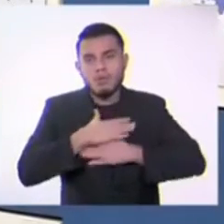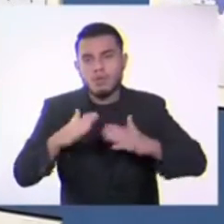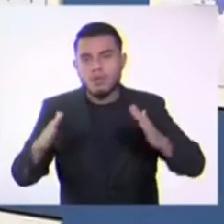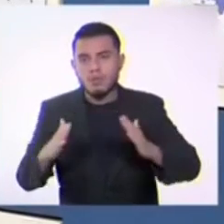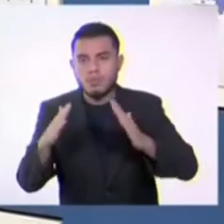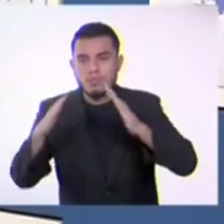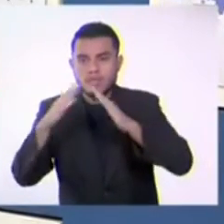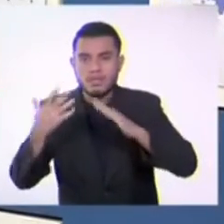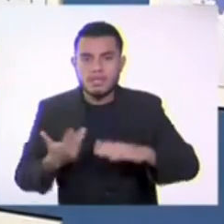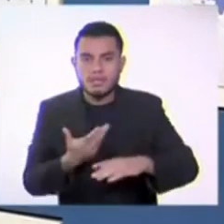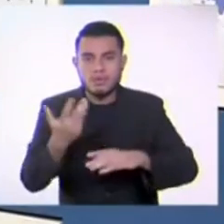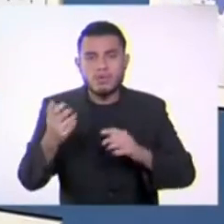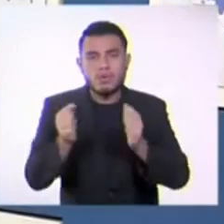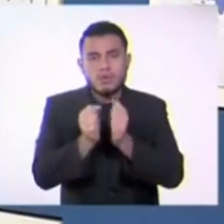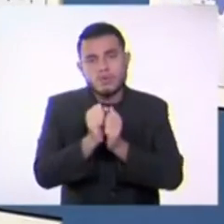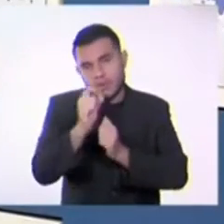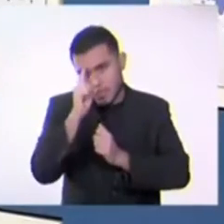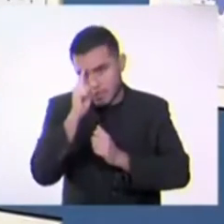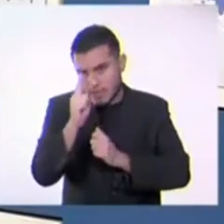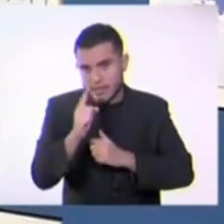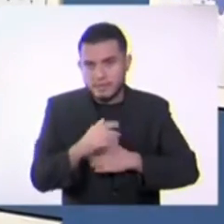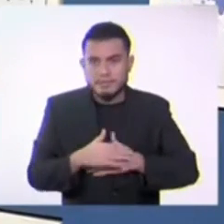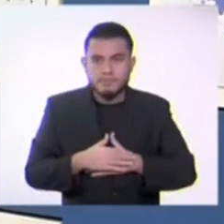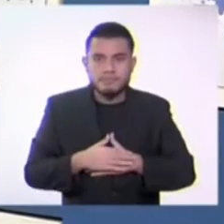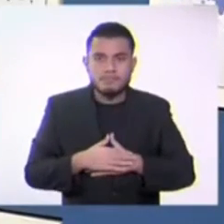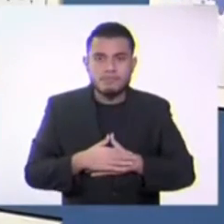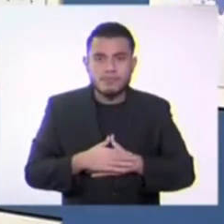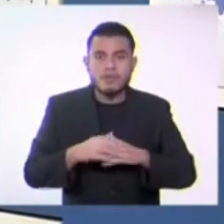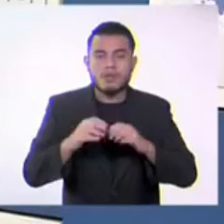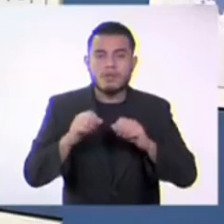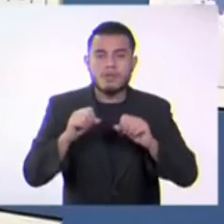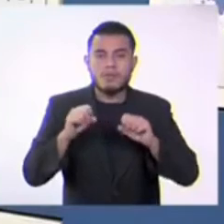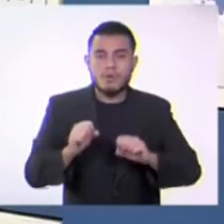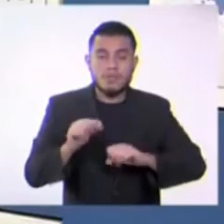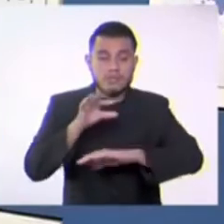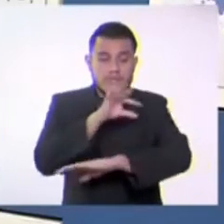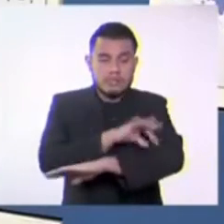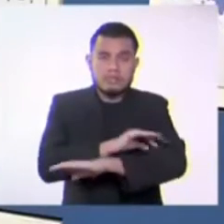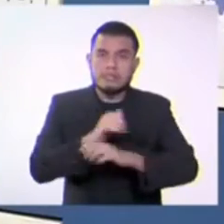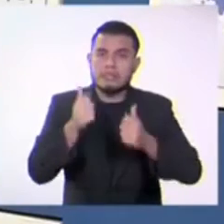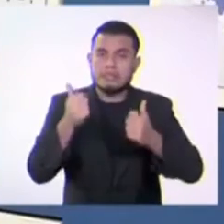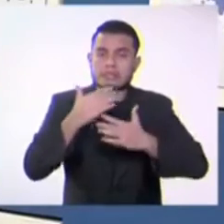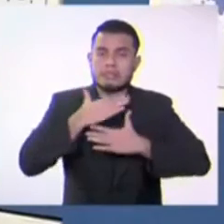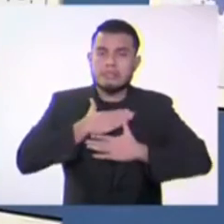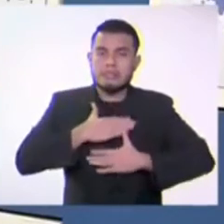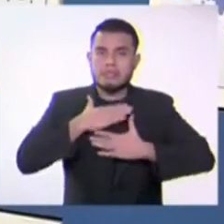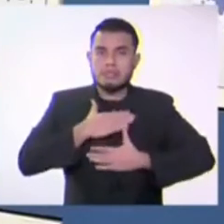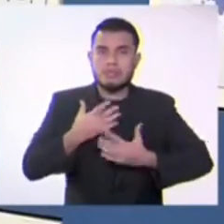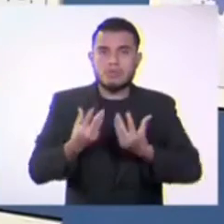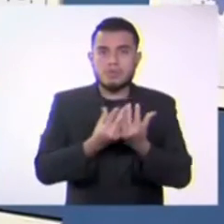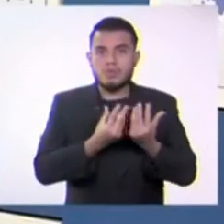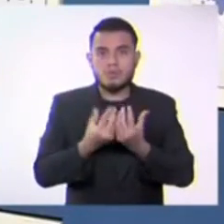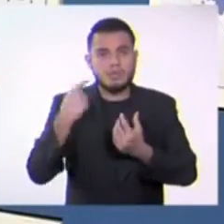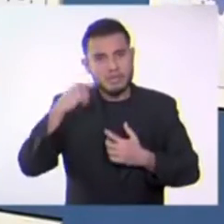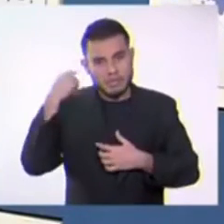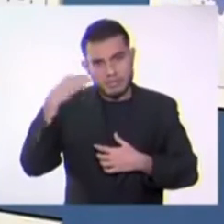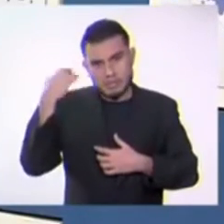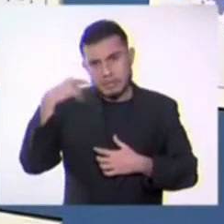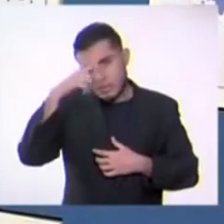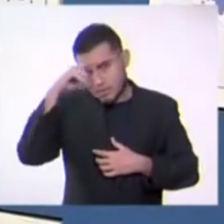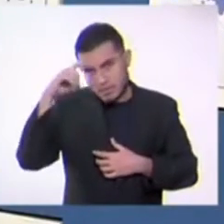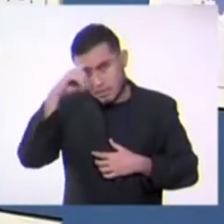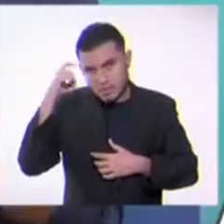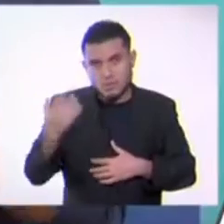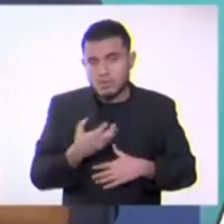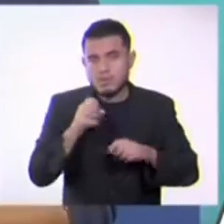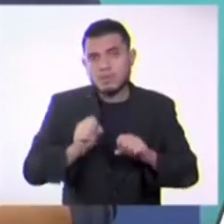y todo esto con la intención de propiciar un mejor bienestar social para todos los trabajadores y trabajadoras. Sí, podríamos decir